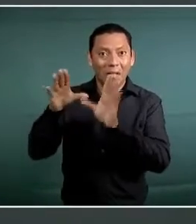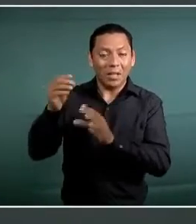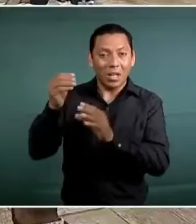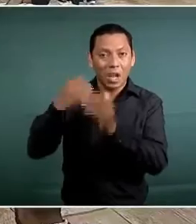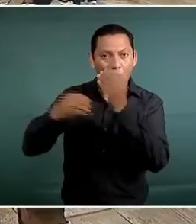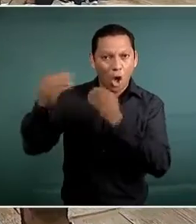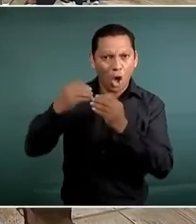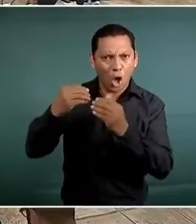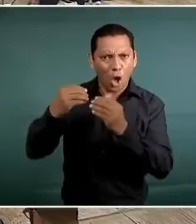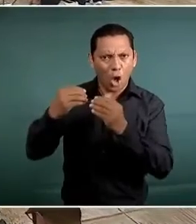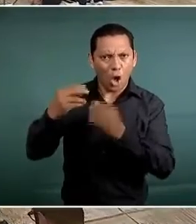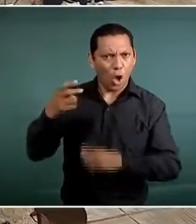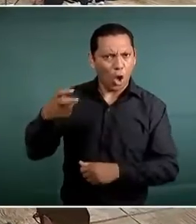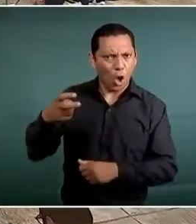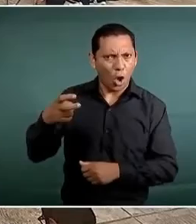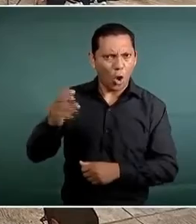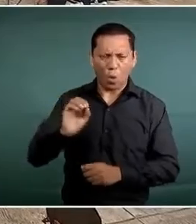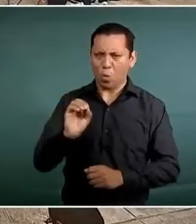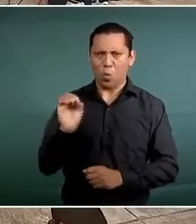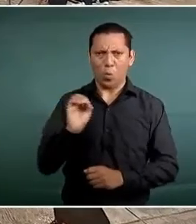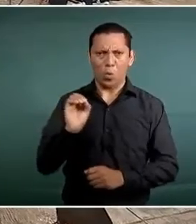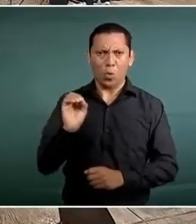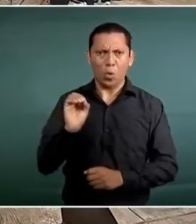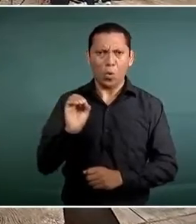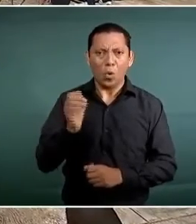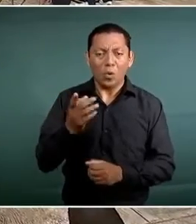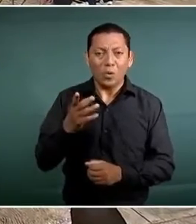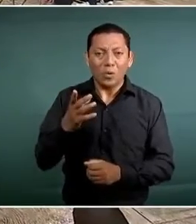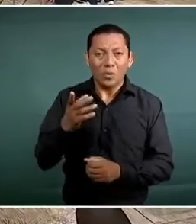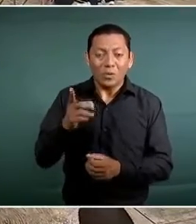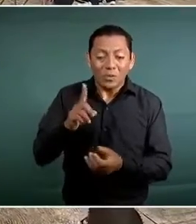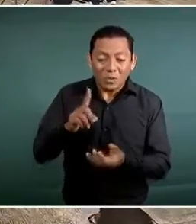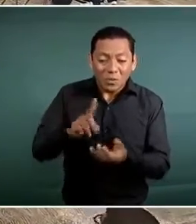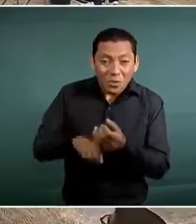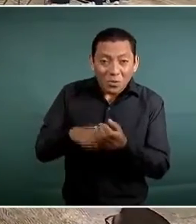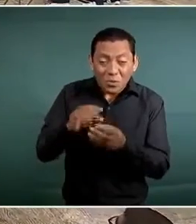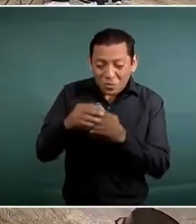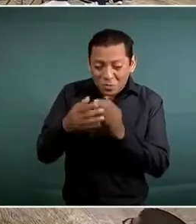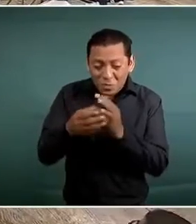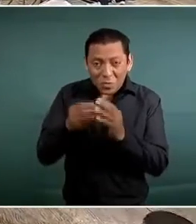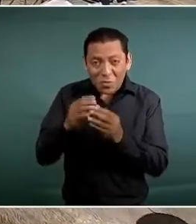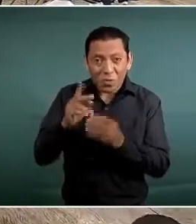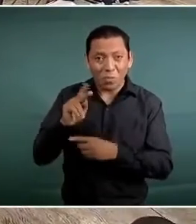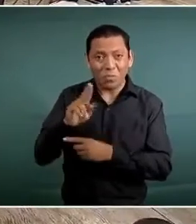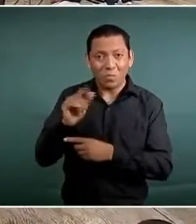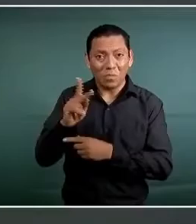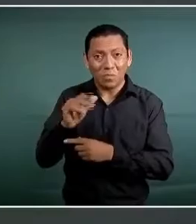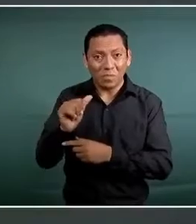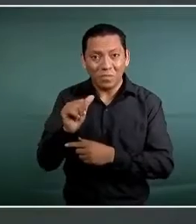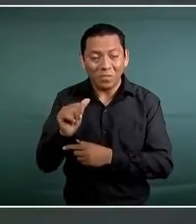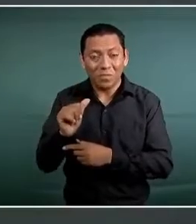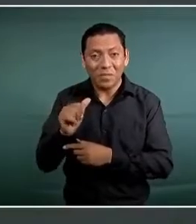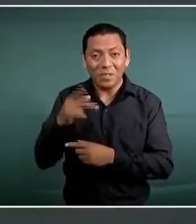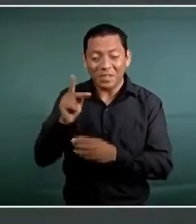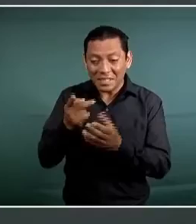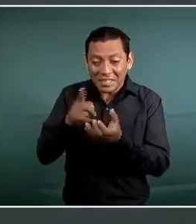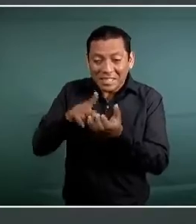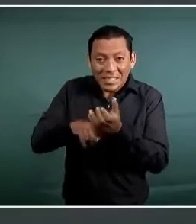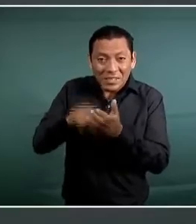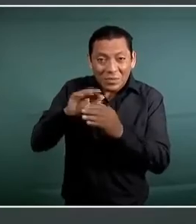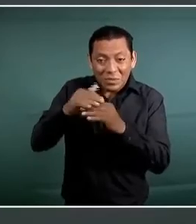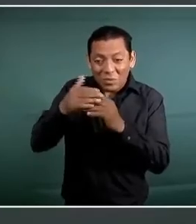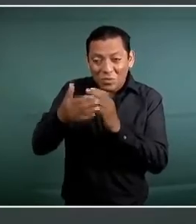come la pulpa, la corteza, lo de arriba,